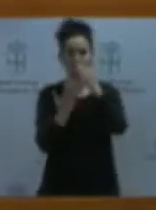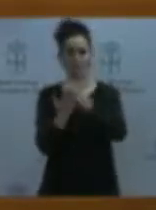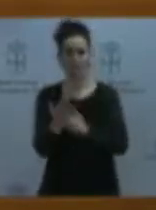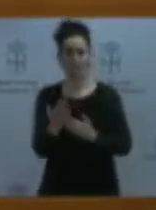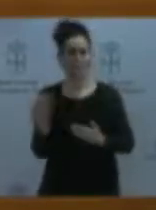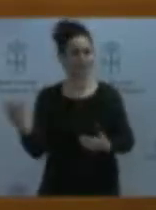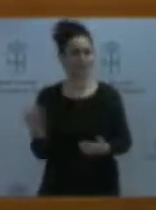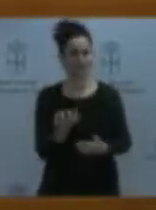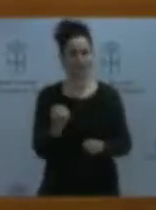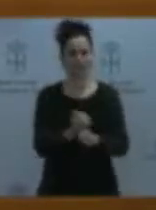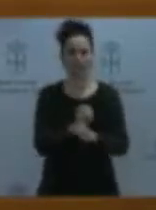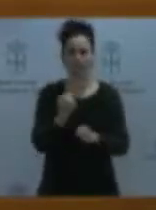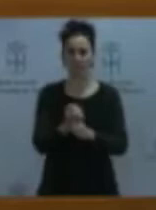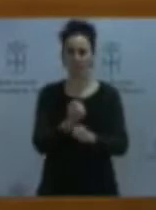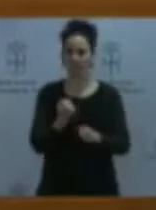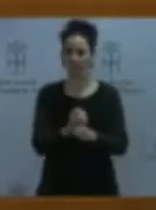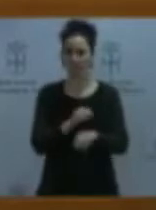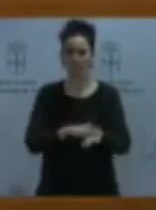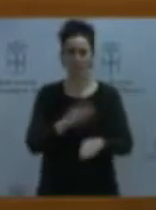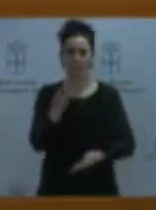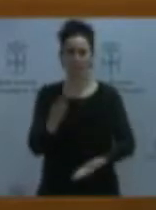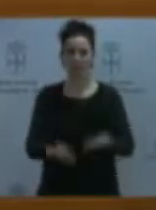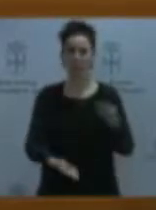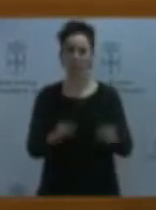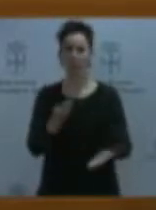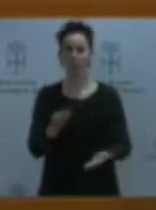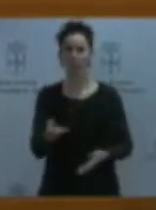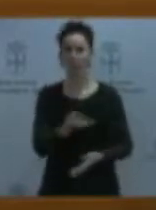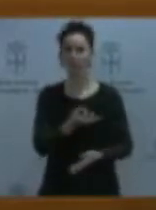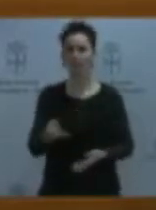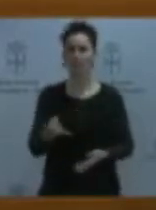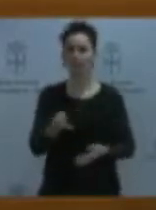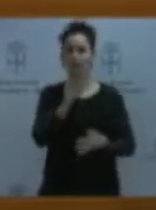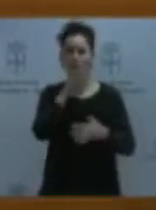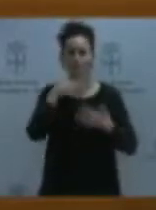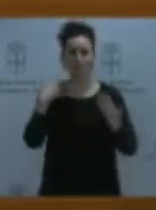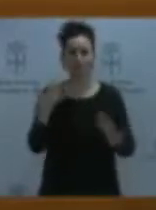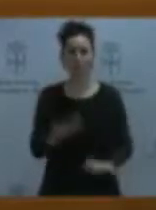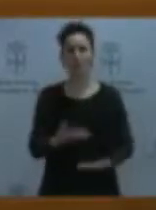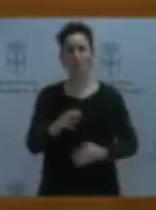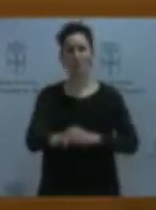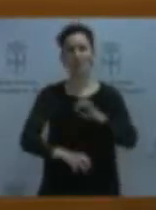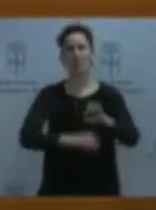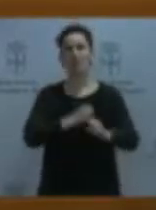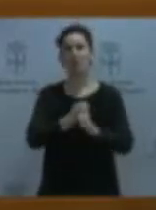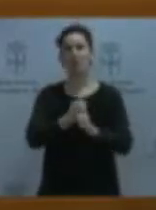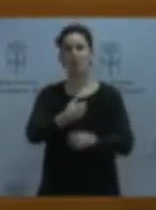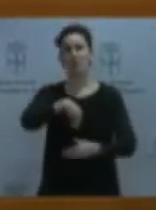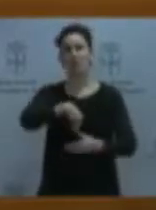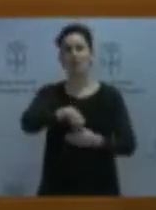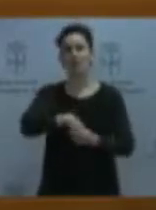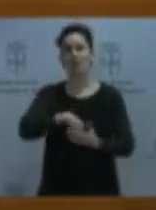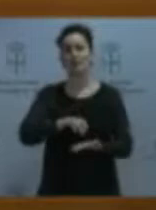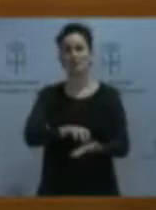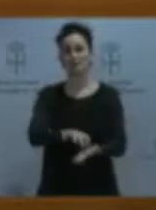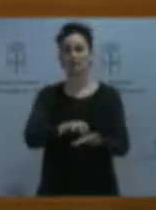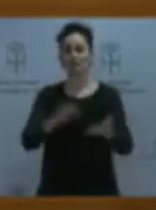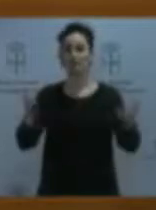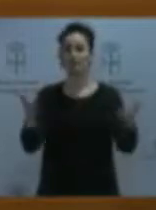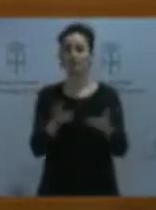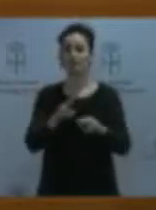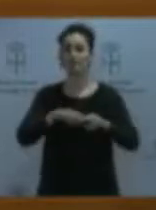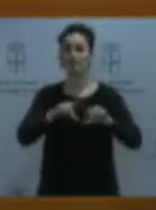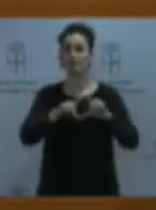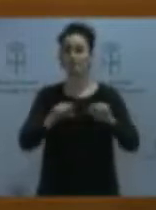la eficacia de la actual organización laboral del Servicio de Emergencias del Principado de Asturias y hacerlo, además, con el comité